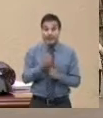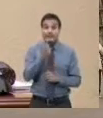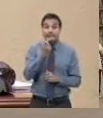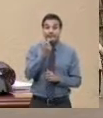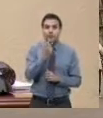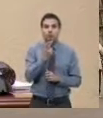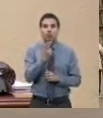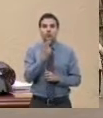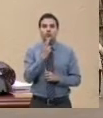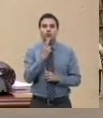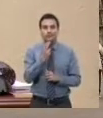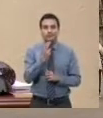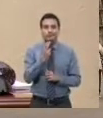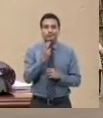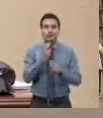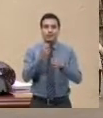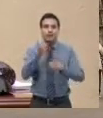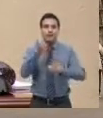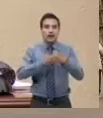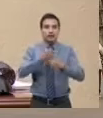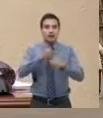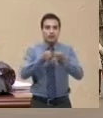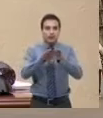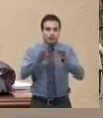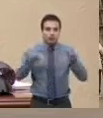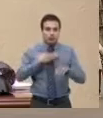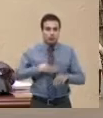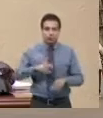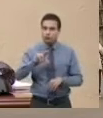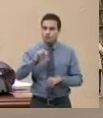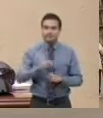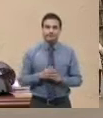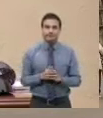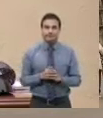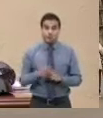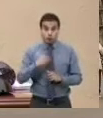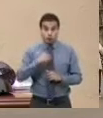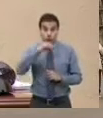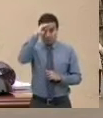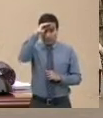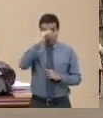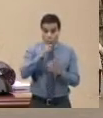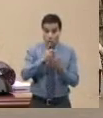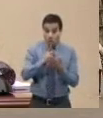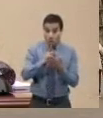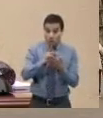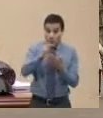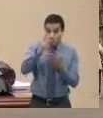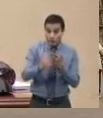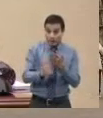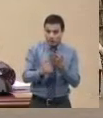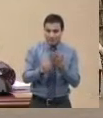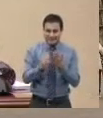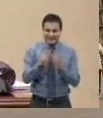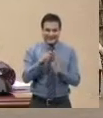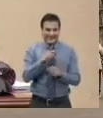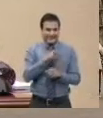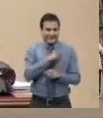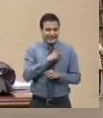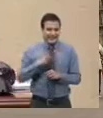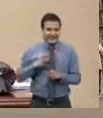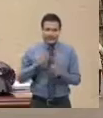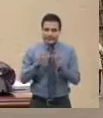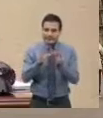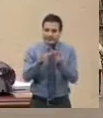en perjuicio de la equidad de la contienda. Me parece que en el proyecto debemos de hacer algunos matices para que